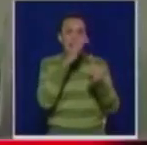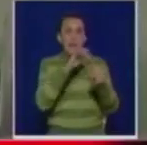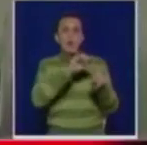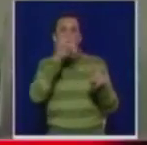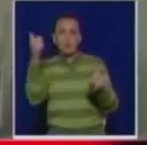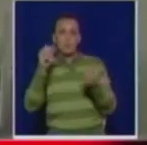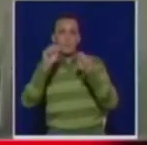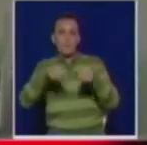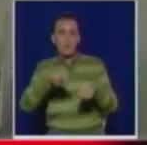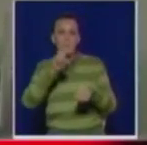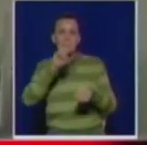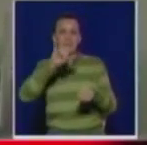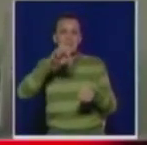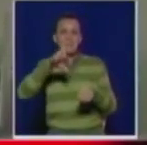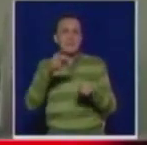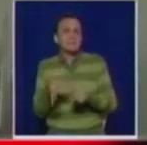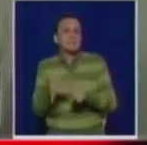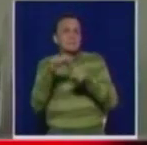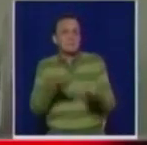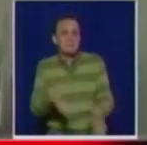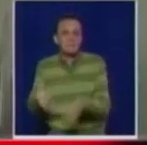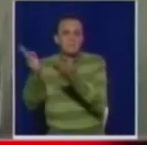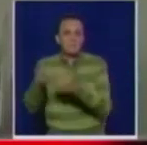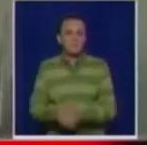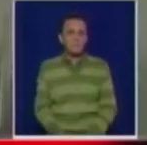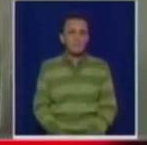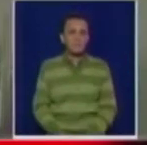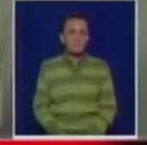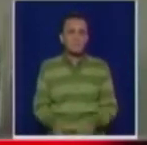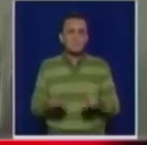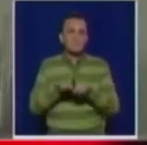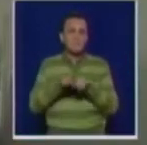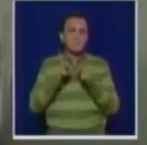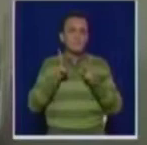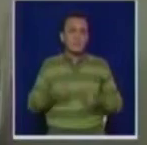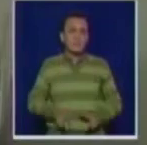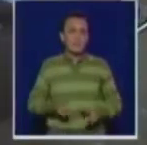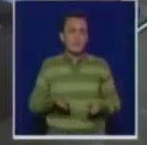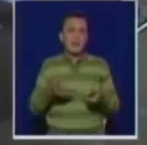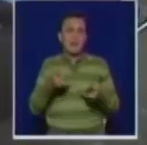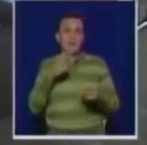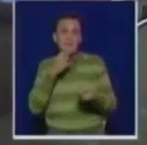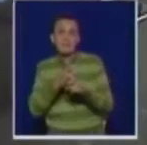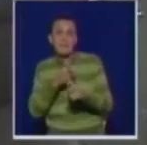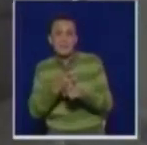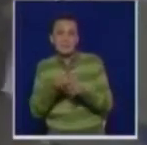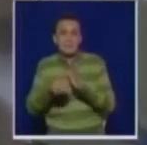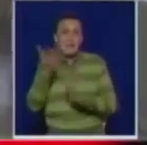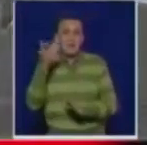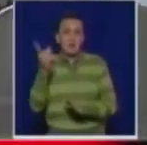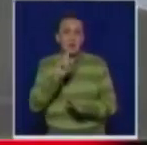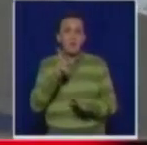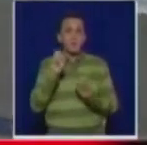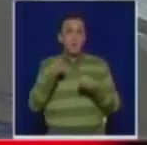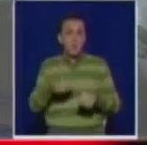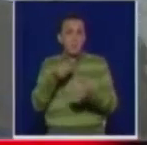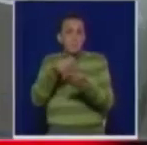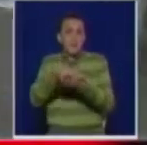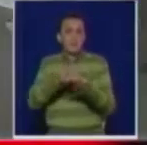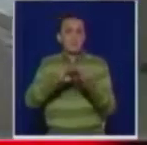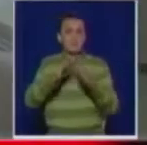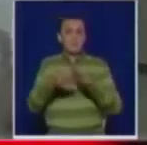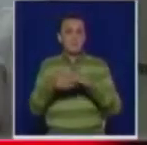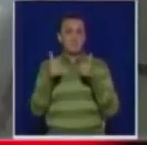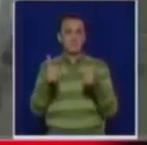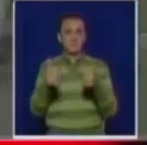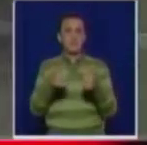un sistema upgrade para que le quede fácil al paciente pues pagar las diferencias. Con este proyecto, la tecnología toma importancia